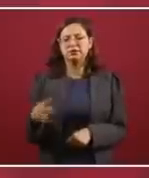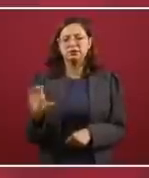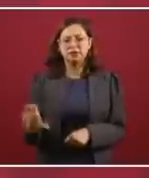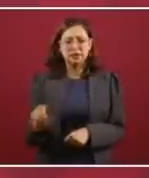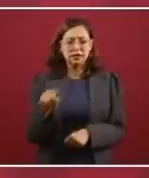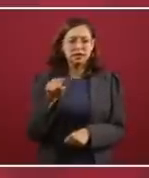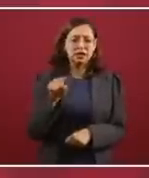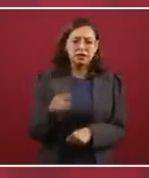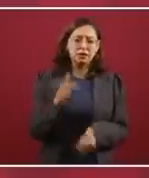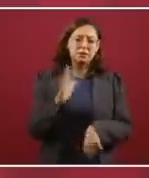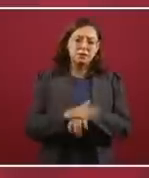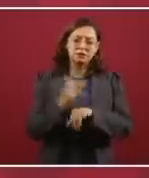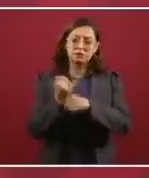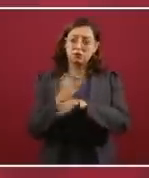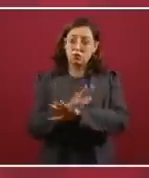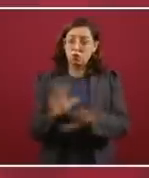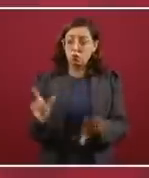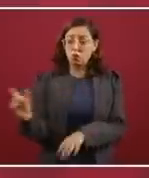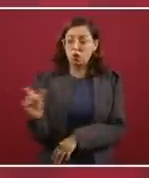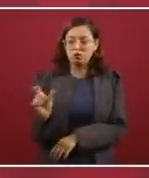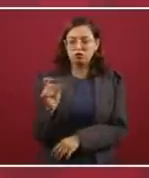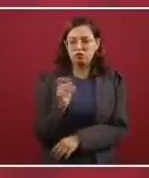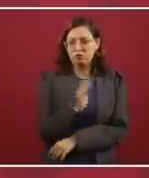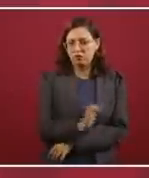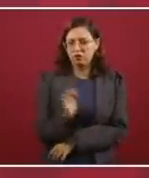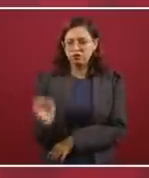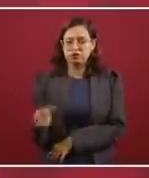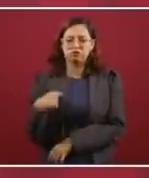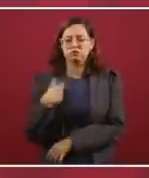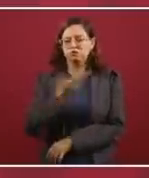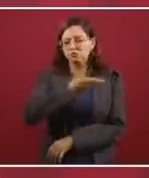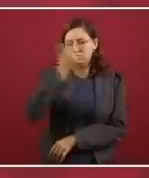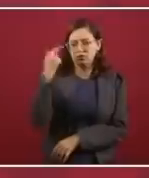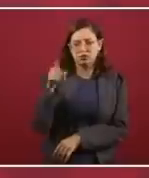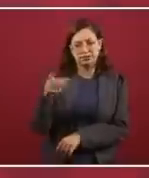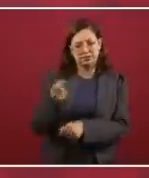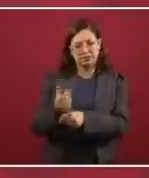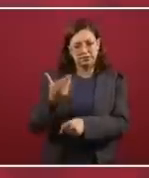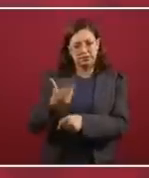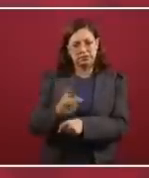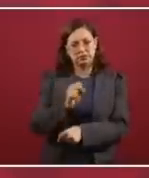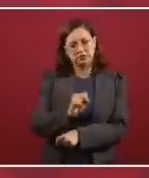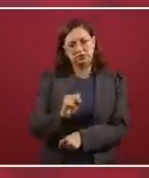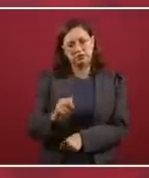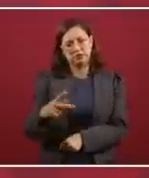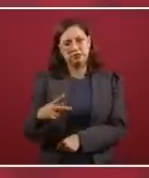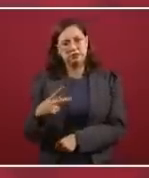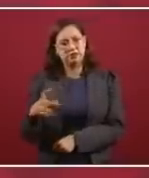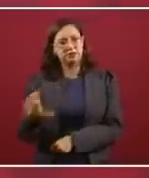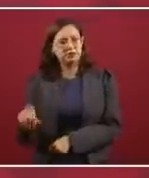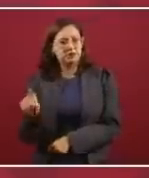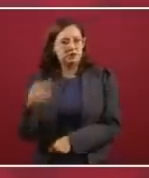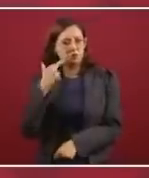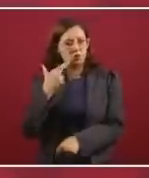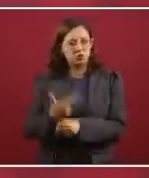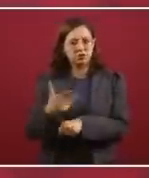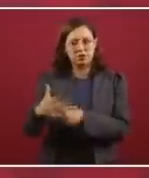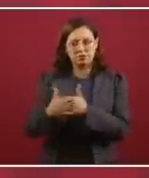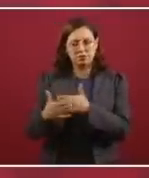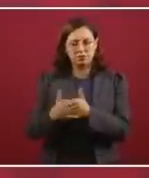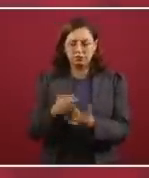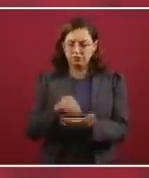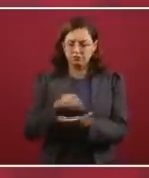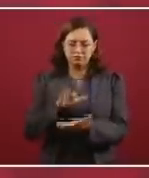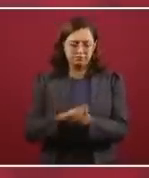esa información. No sé qué día, eso lo decidirá el señor secretario de Seguridad, pero seguramente será la semana entrante, para iniciar